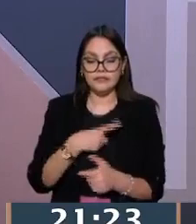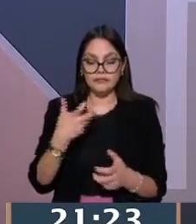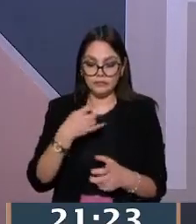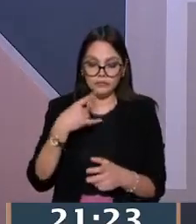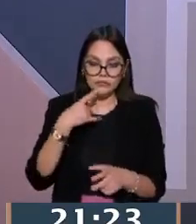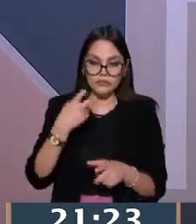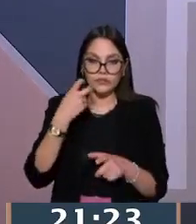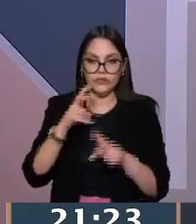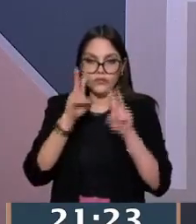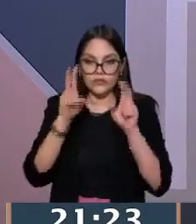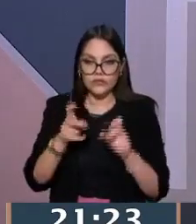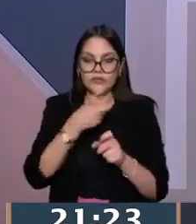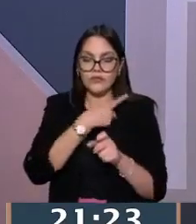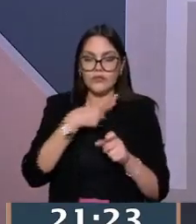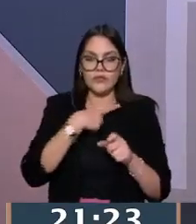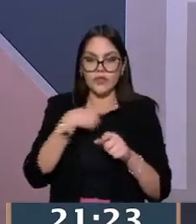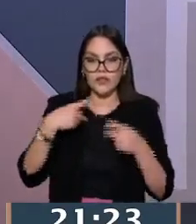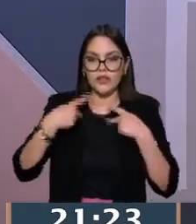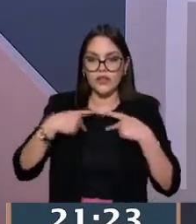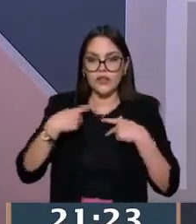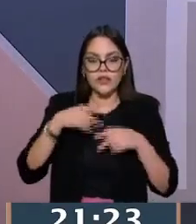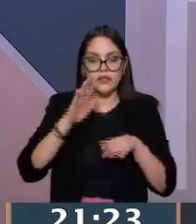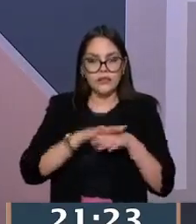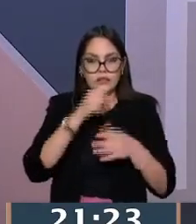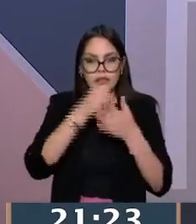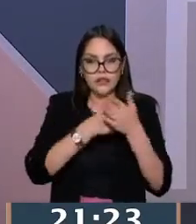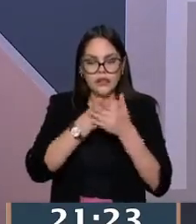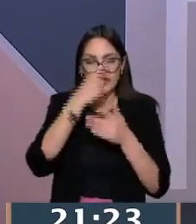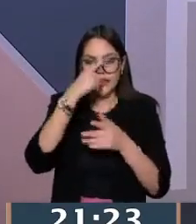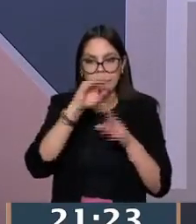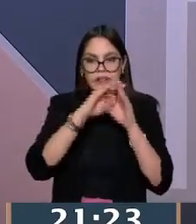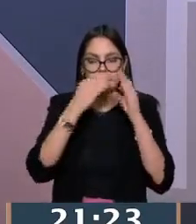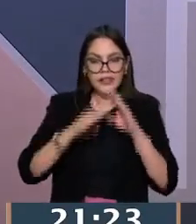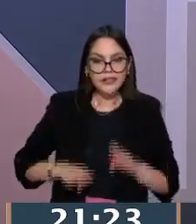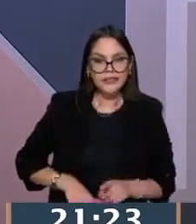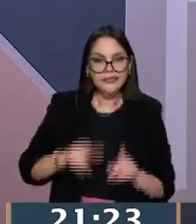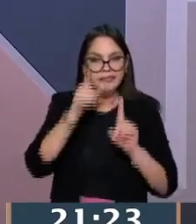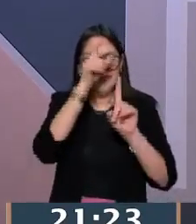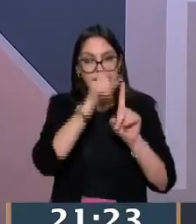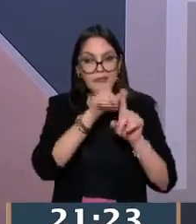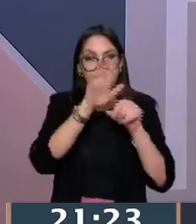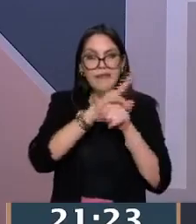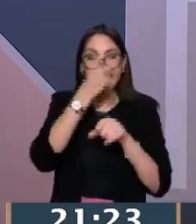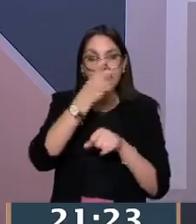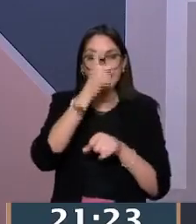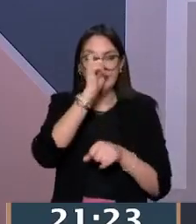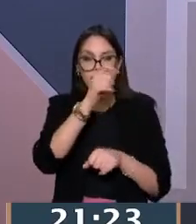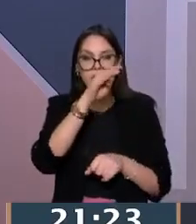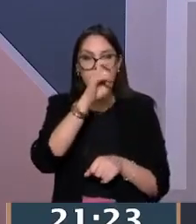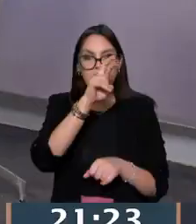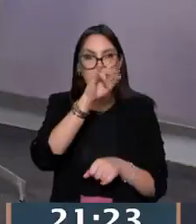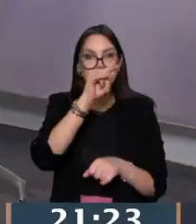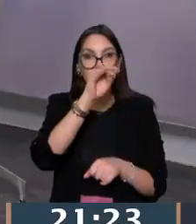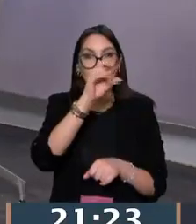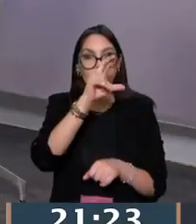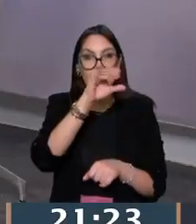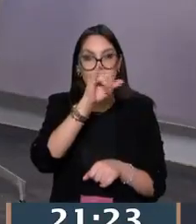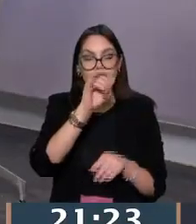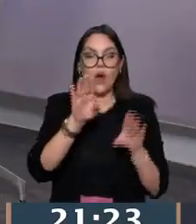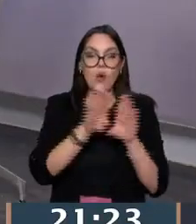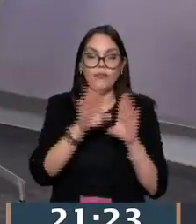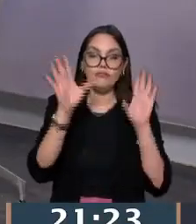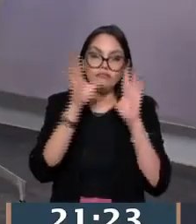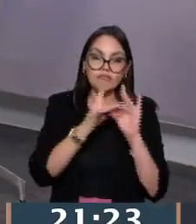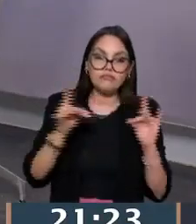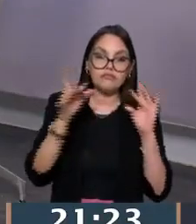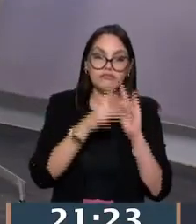condición para explotar a las personas con esas características. Entonces, la meritocracia y el discurso